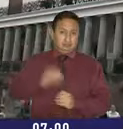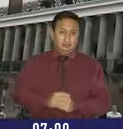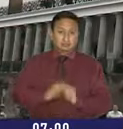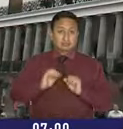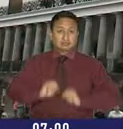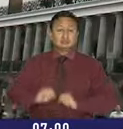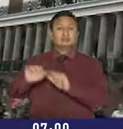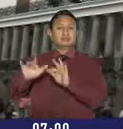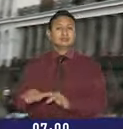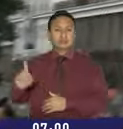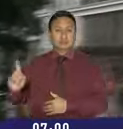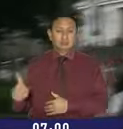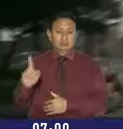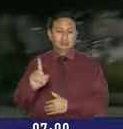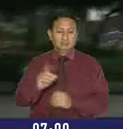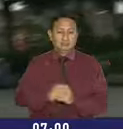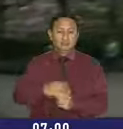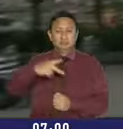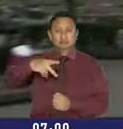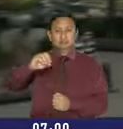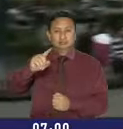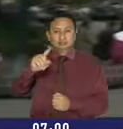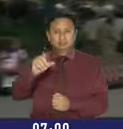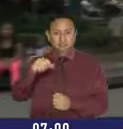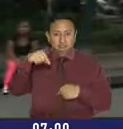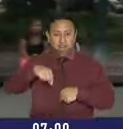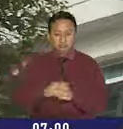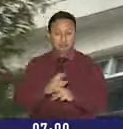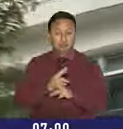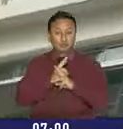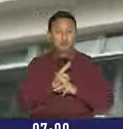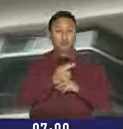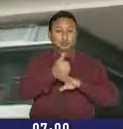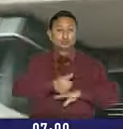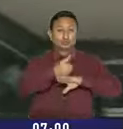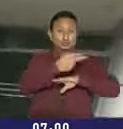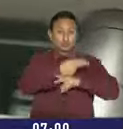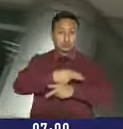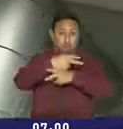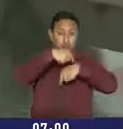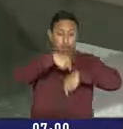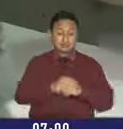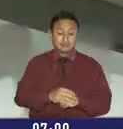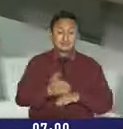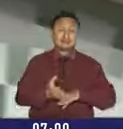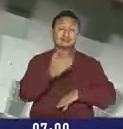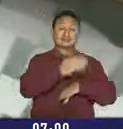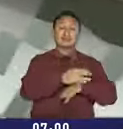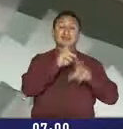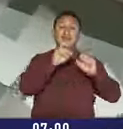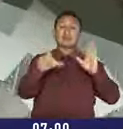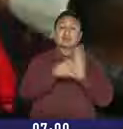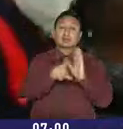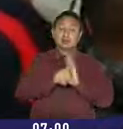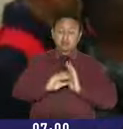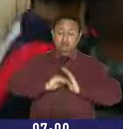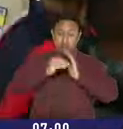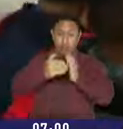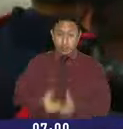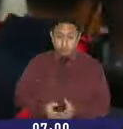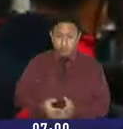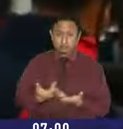Pozo, respondió a la Corte Constitucional por la consulta de veto parcial sobre la ley de aborto en caso de violación. Pozo